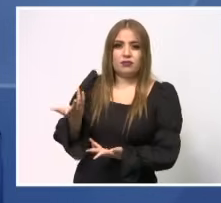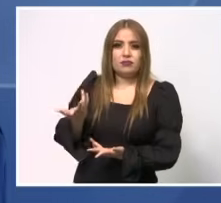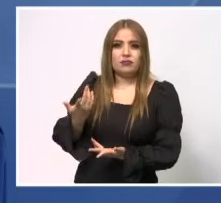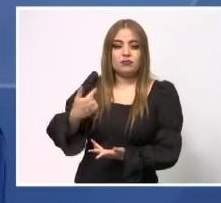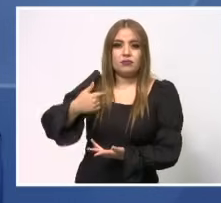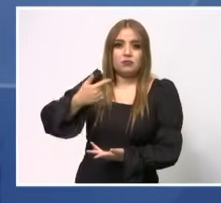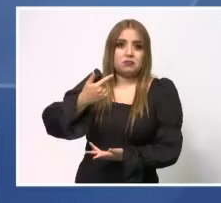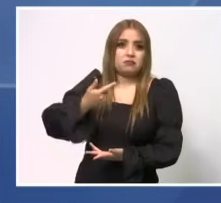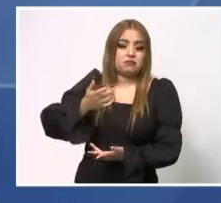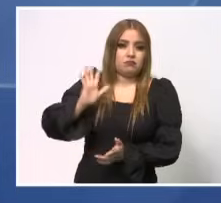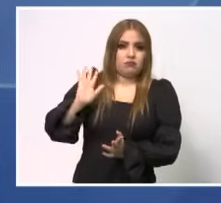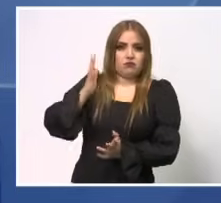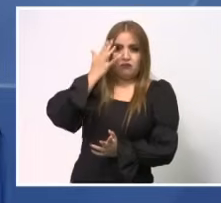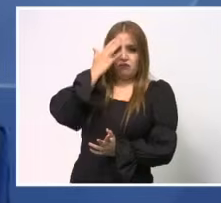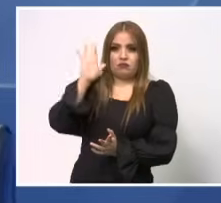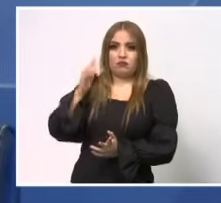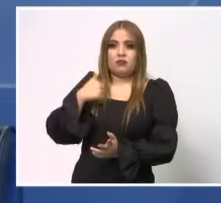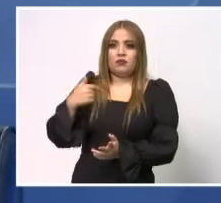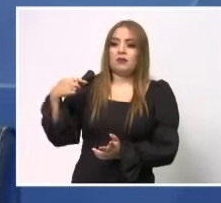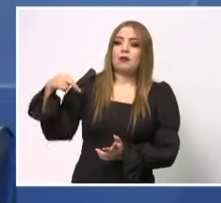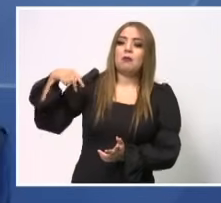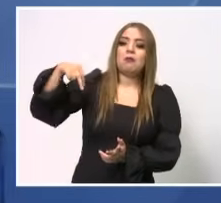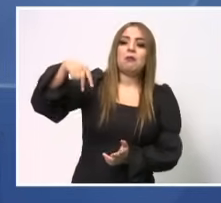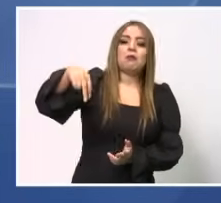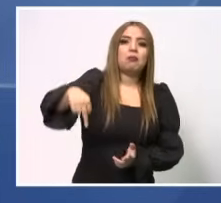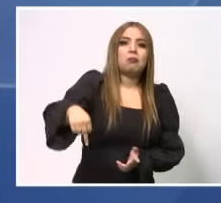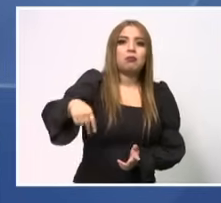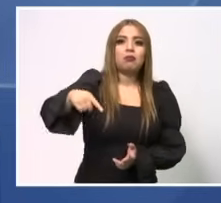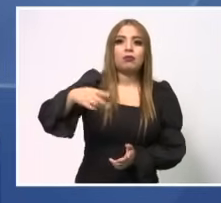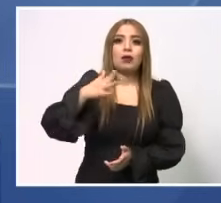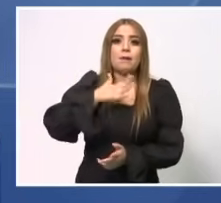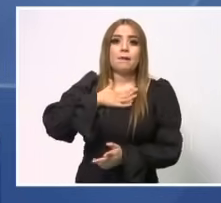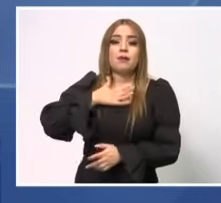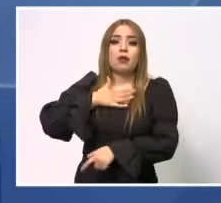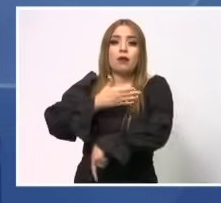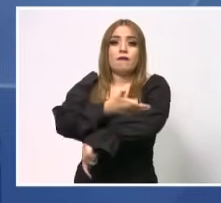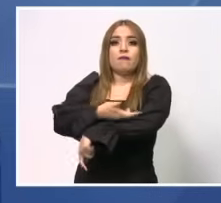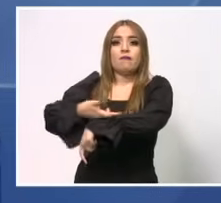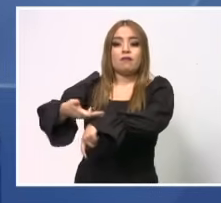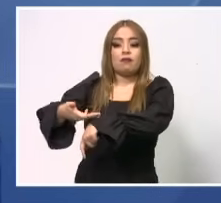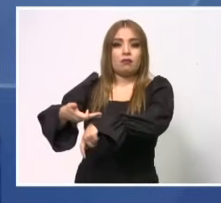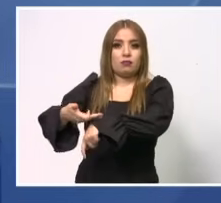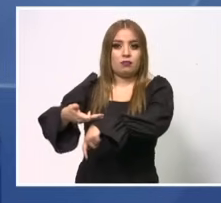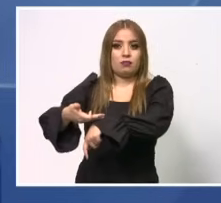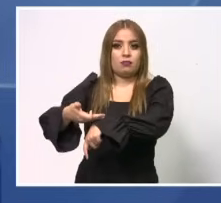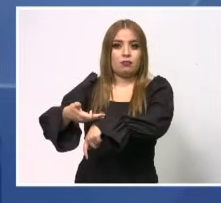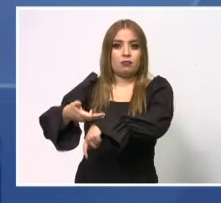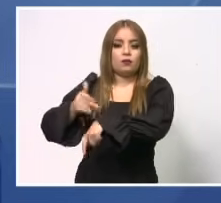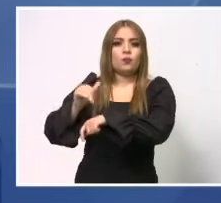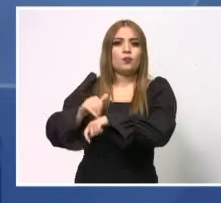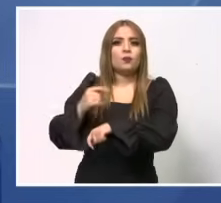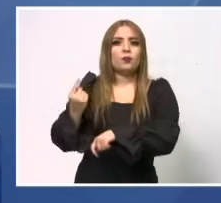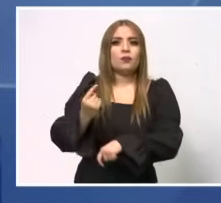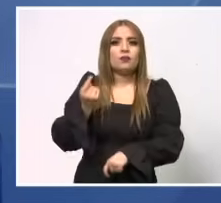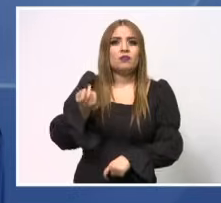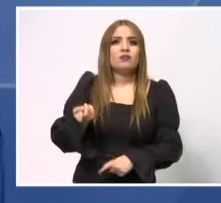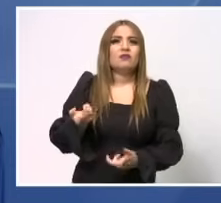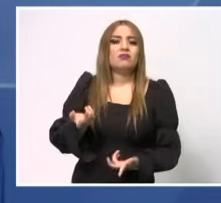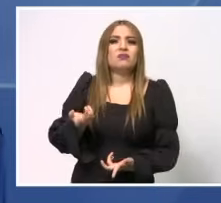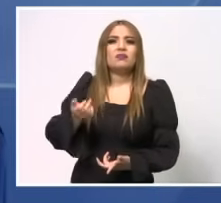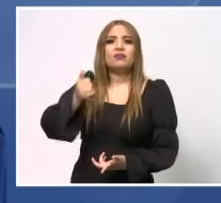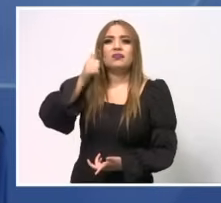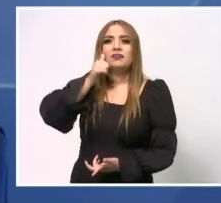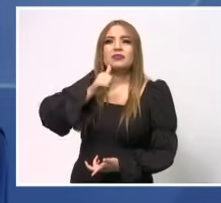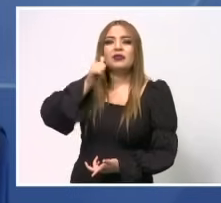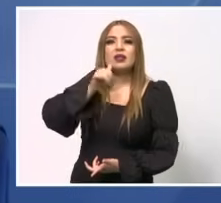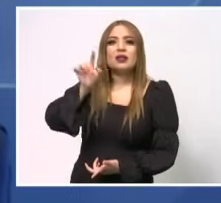manera inusual bajé a las gradas con mi familia por qué Porque el partido casi siempre